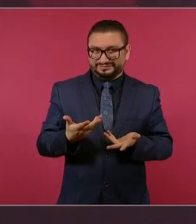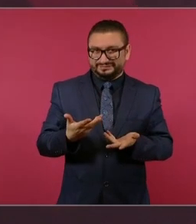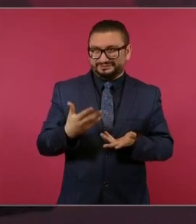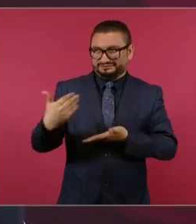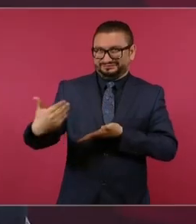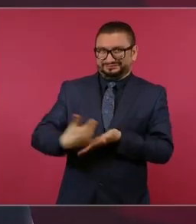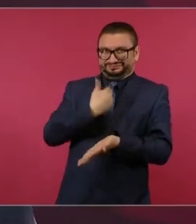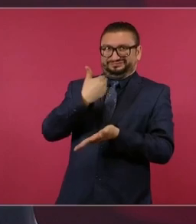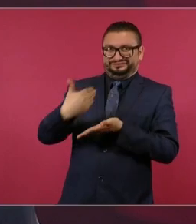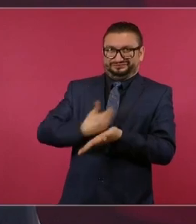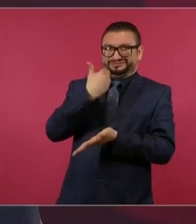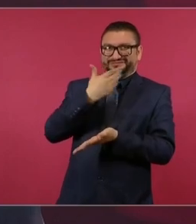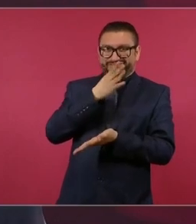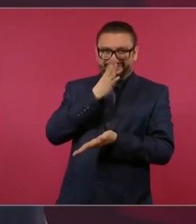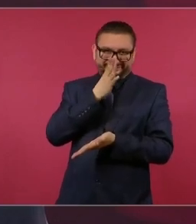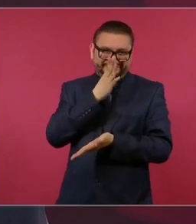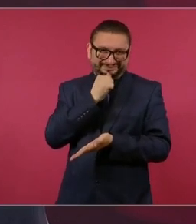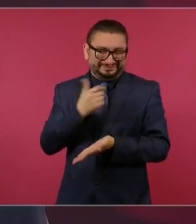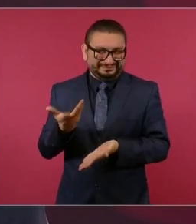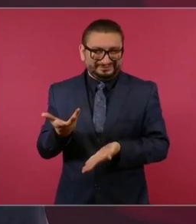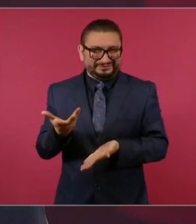pues no,